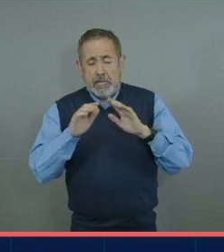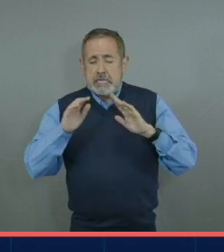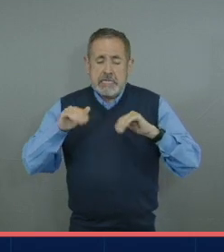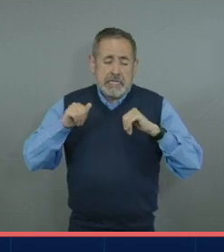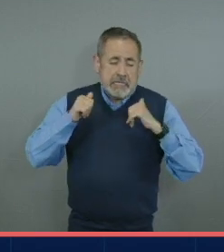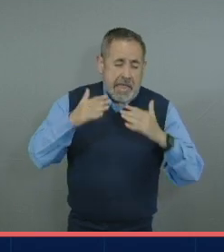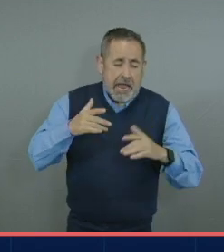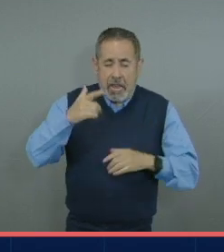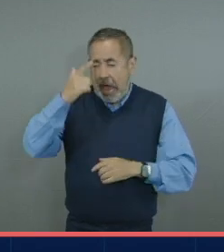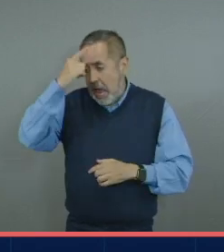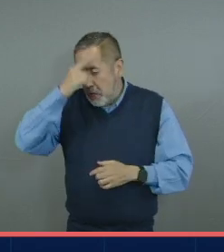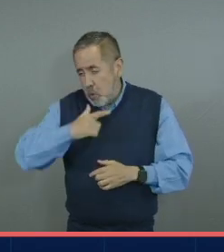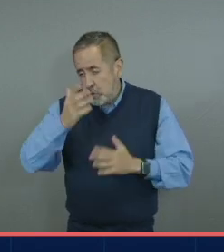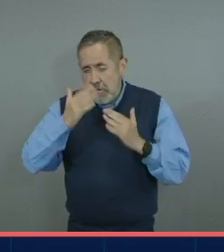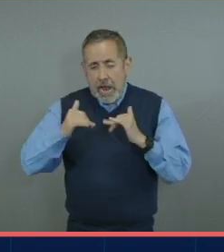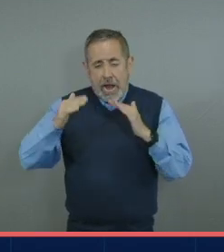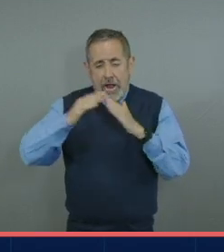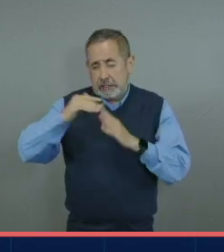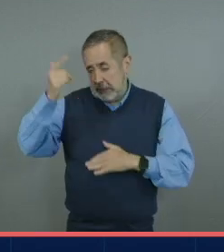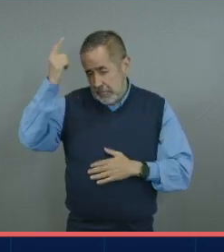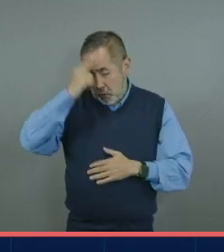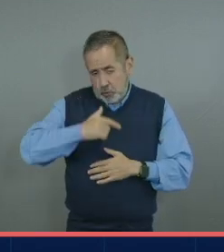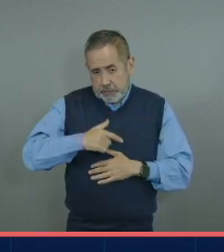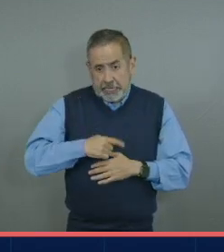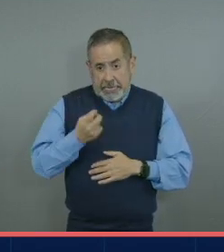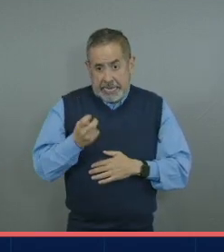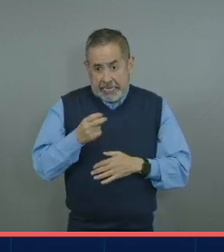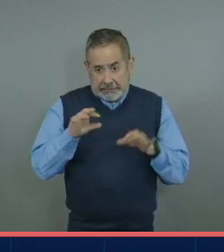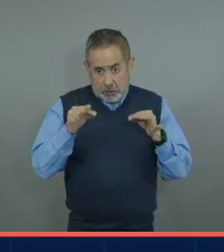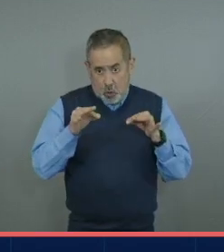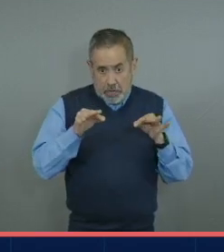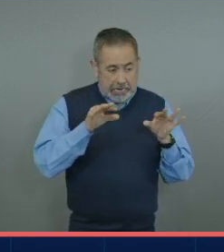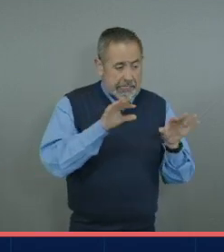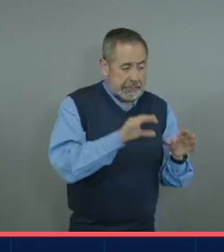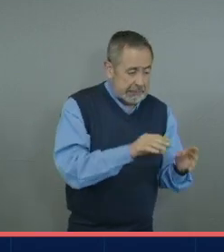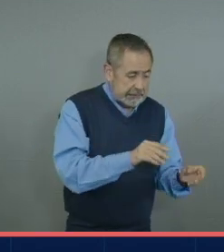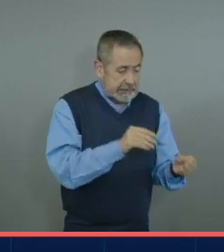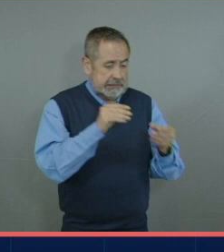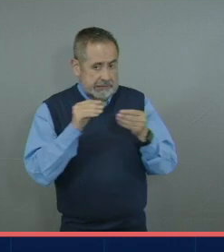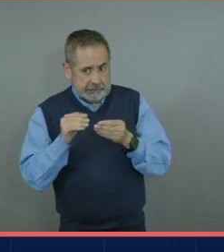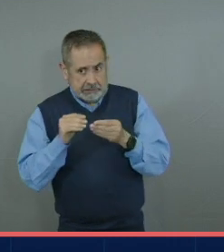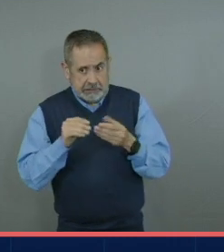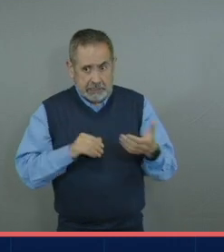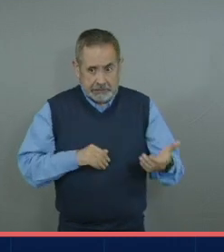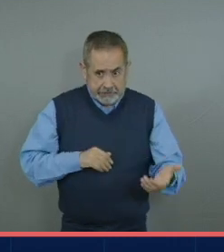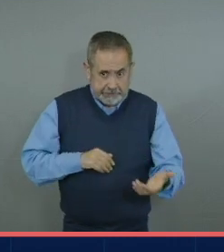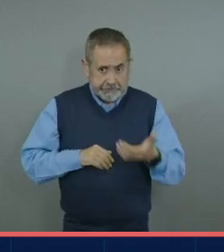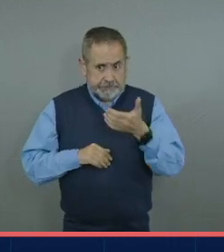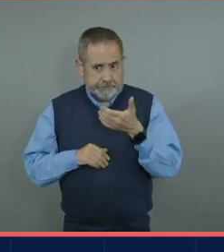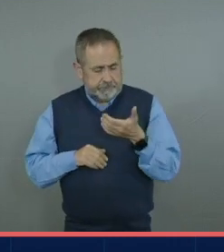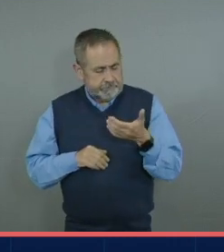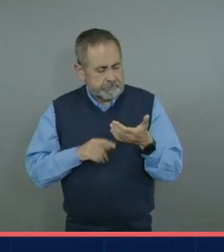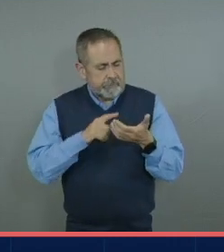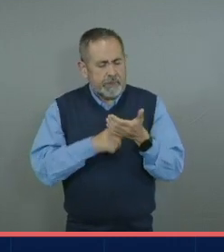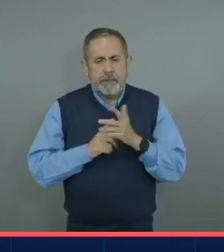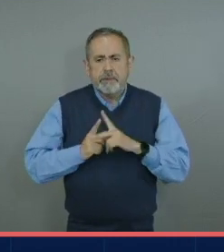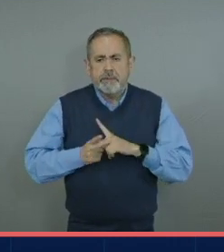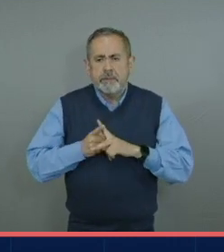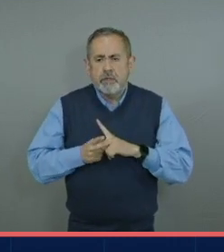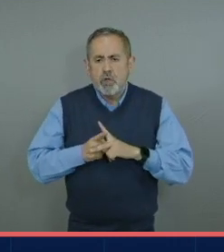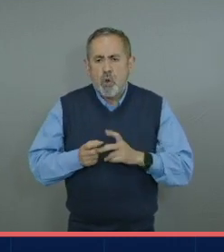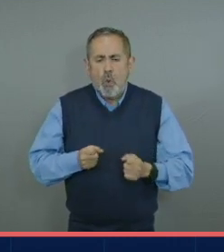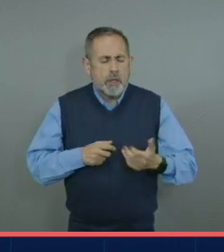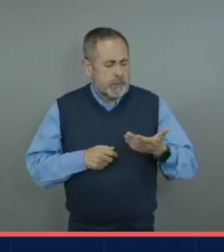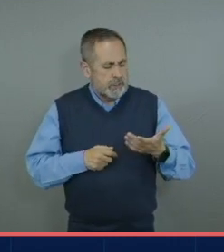papá y con mamá, lo que vamos a hacer es sacar esa hojita, sacar esos apuntes que hicimos y decir, ay, mira, creo